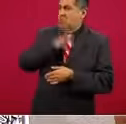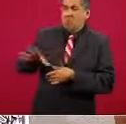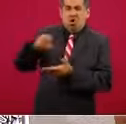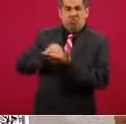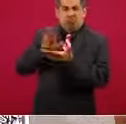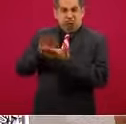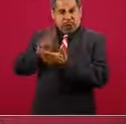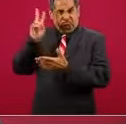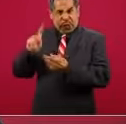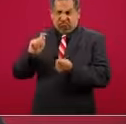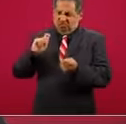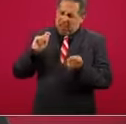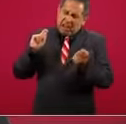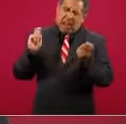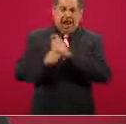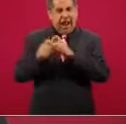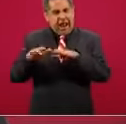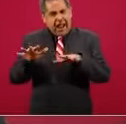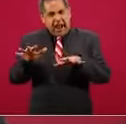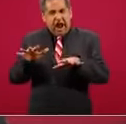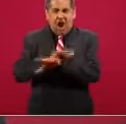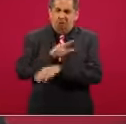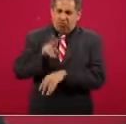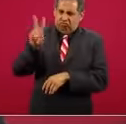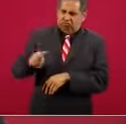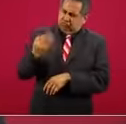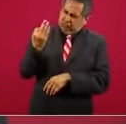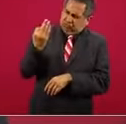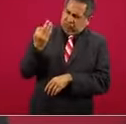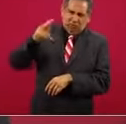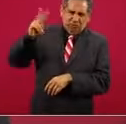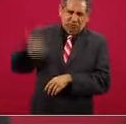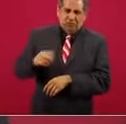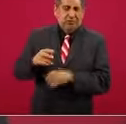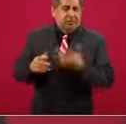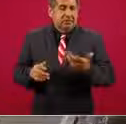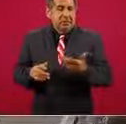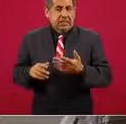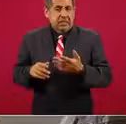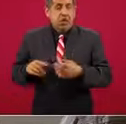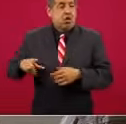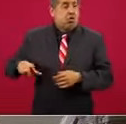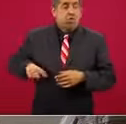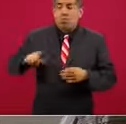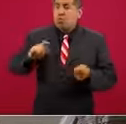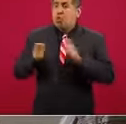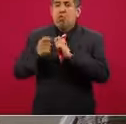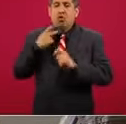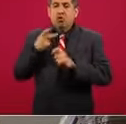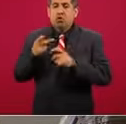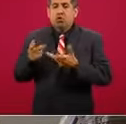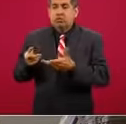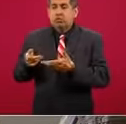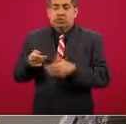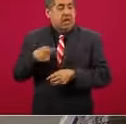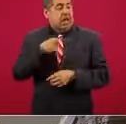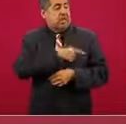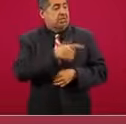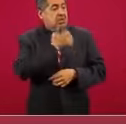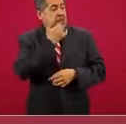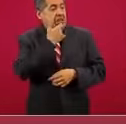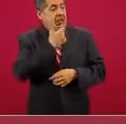un cambio, representó un cambio verdadero. Hubo cambio de partido en el poder, pero el gobierno